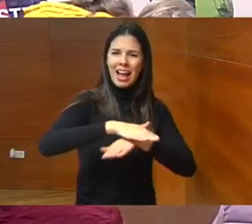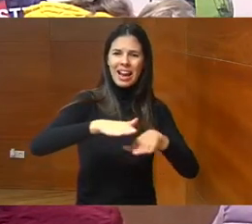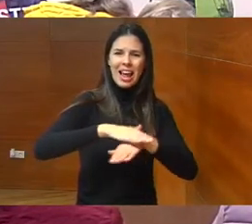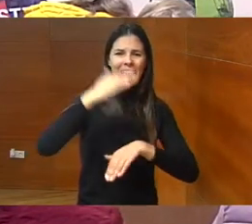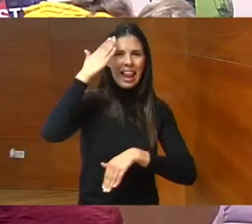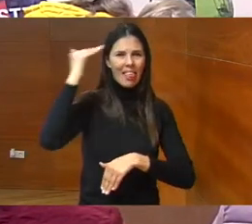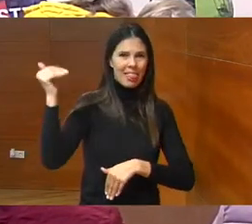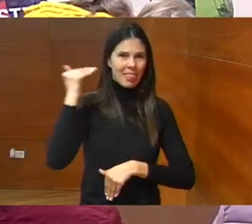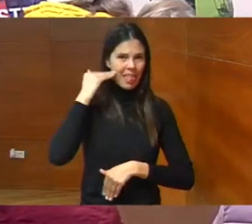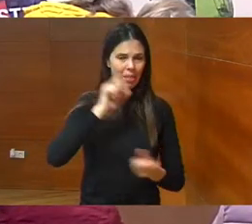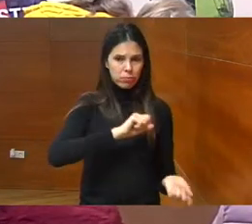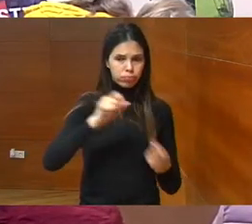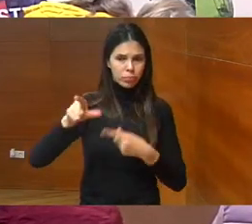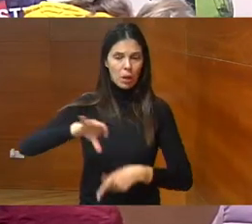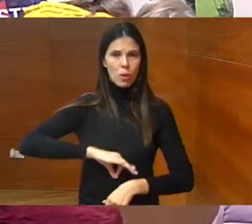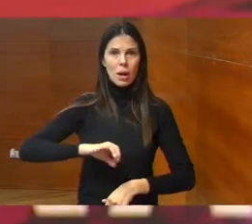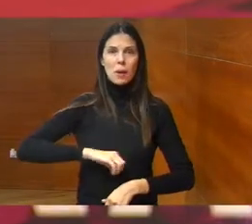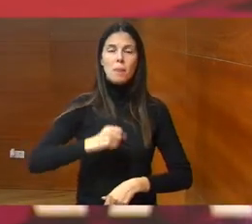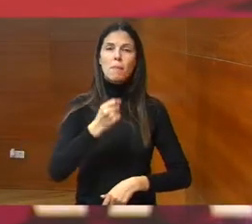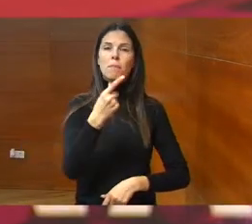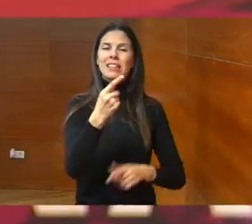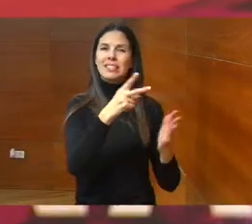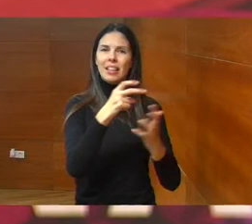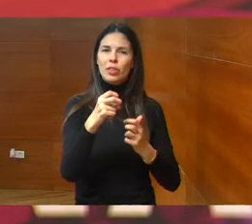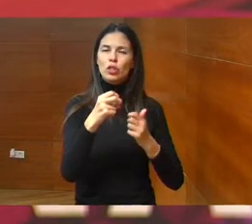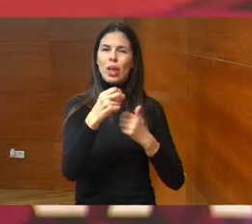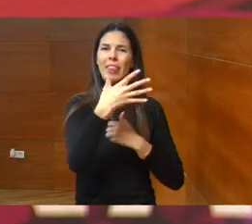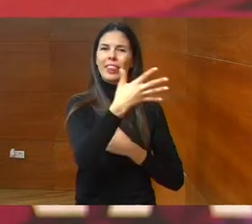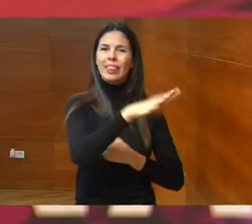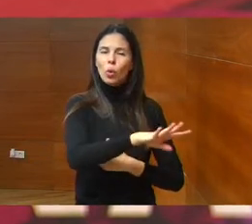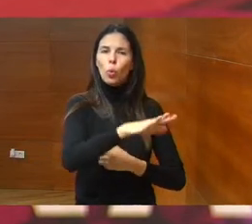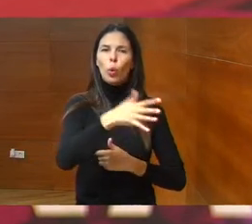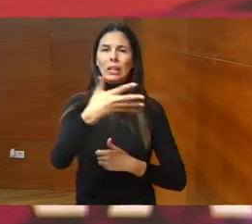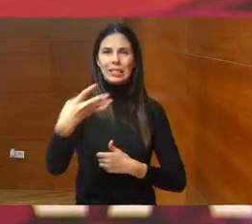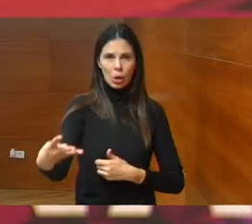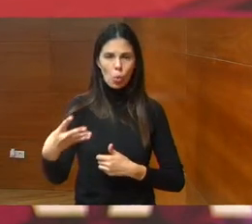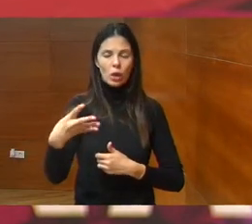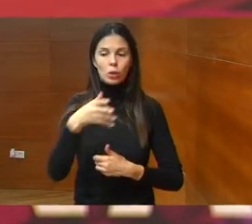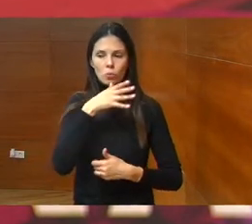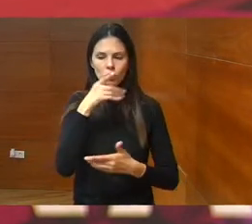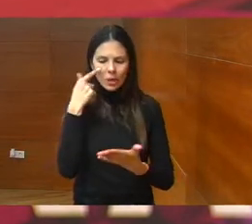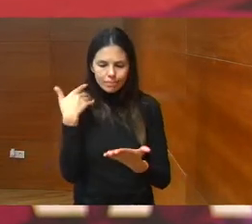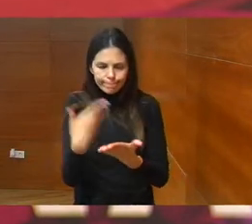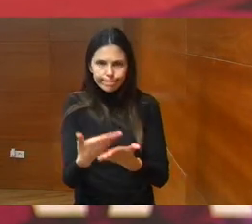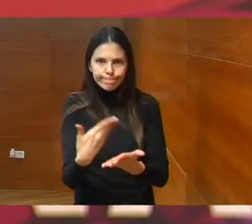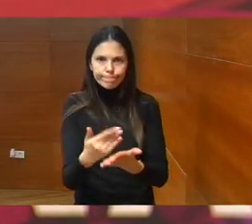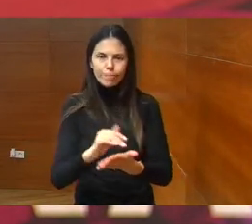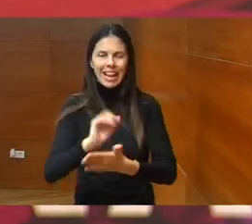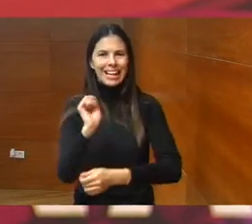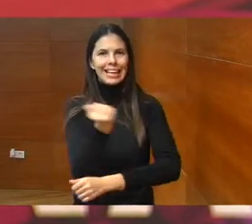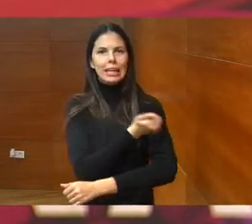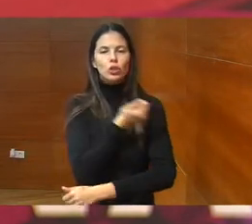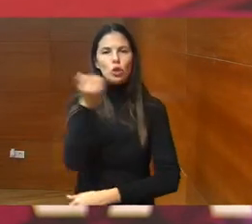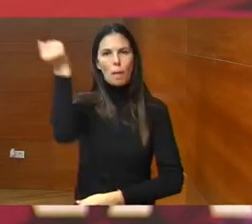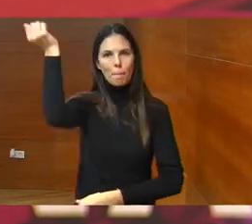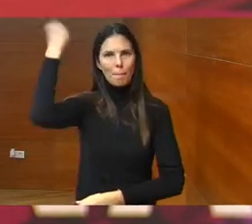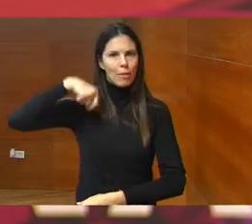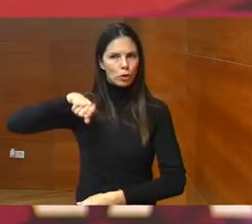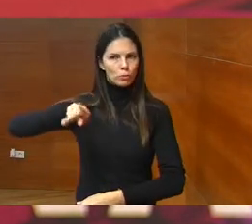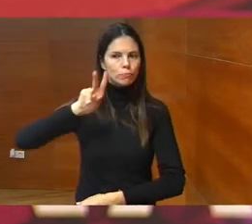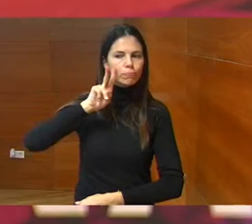1754 750 Castro se acasín consta no registro de empadronamiento